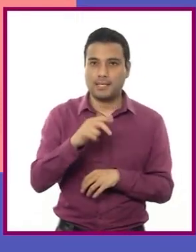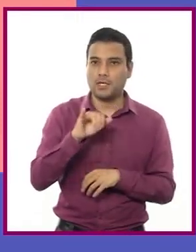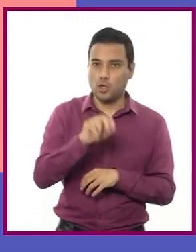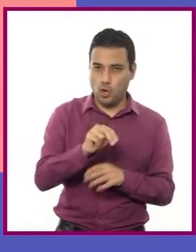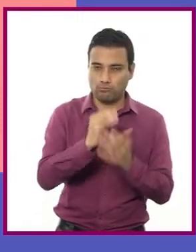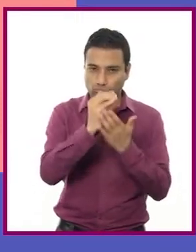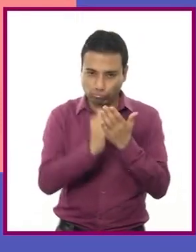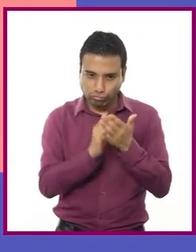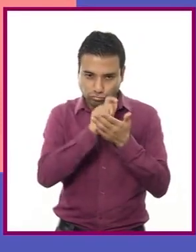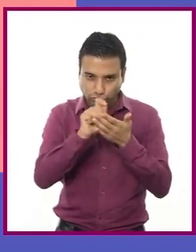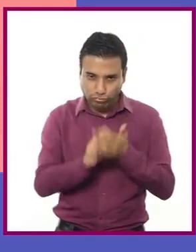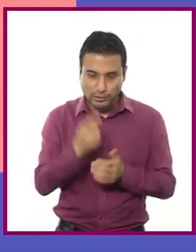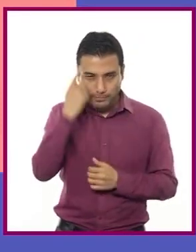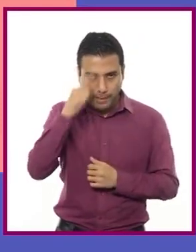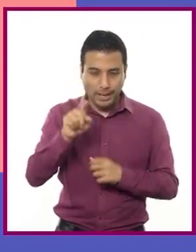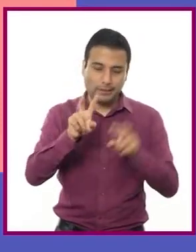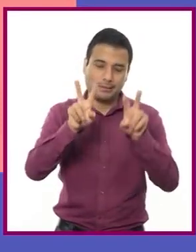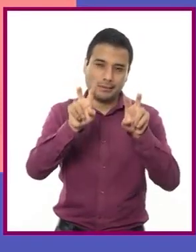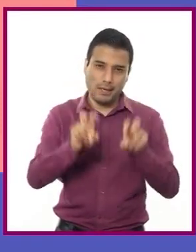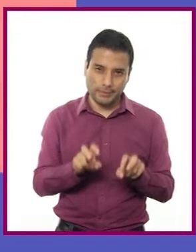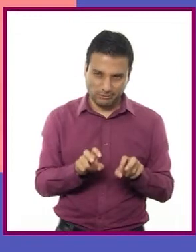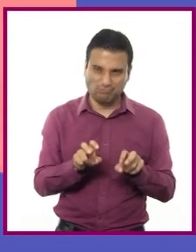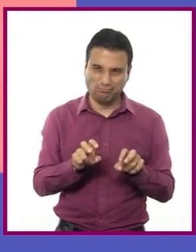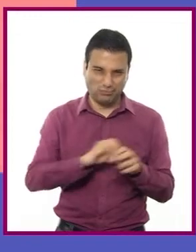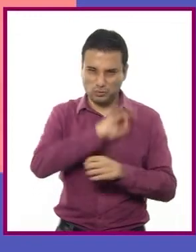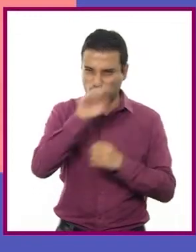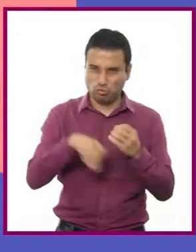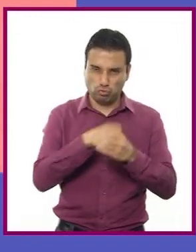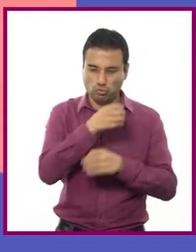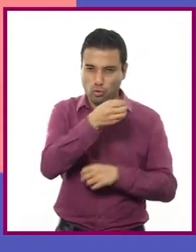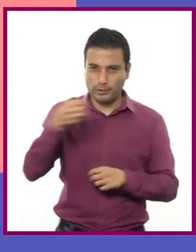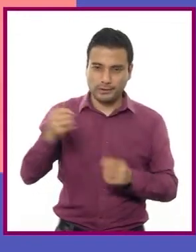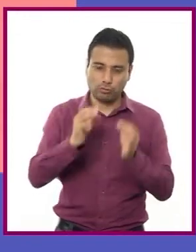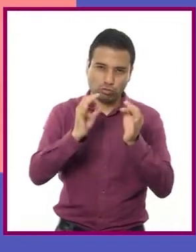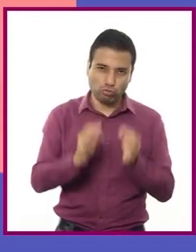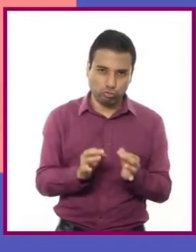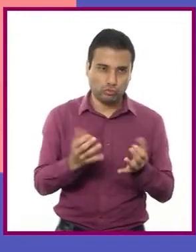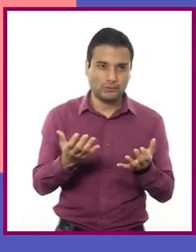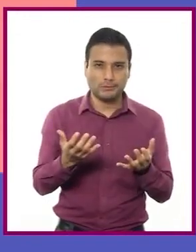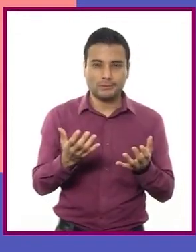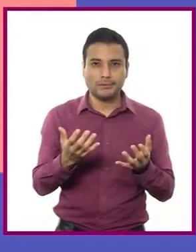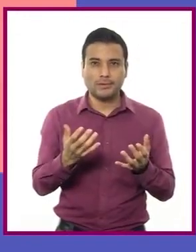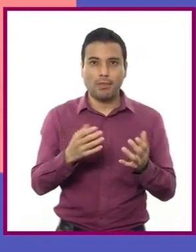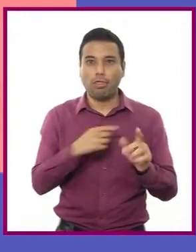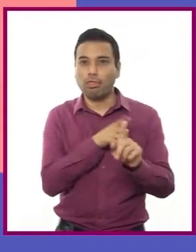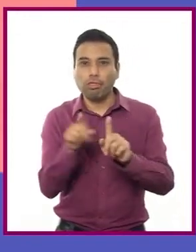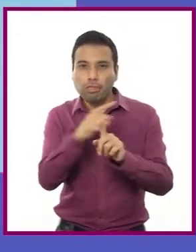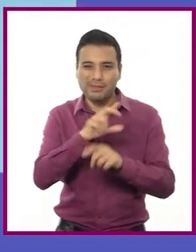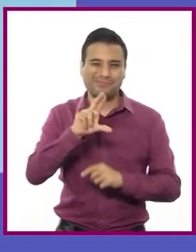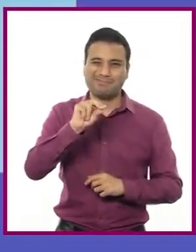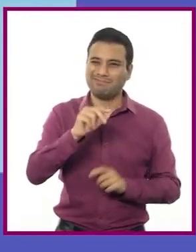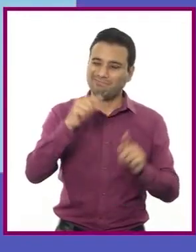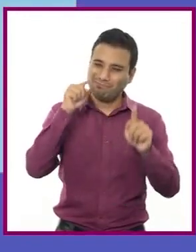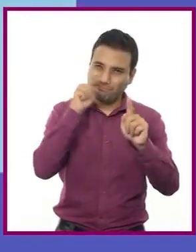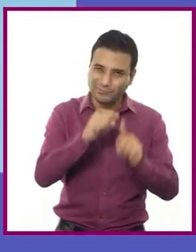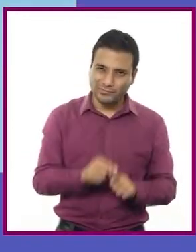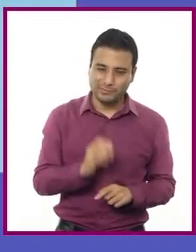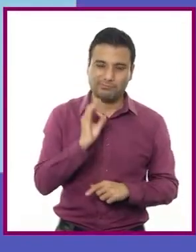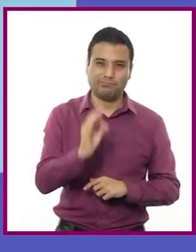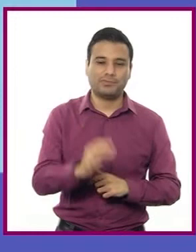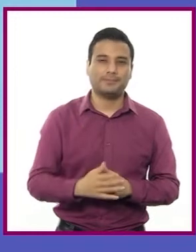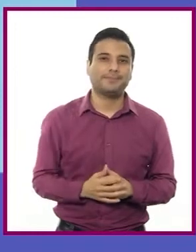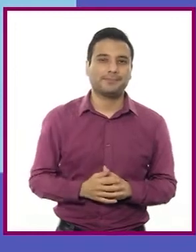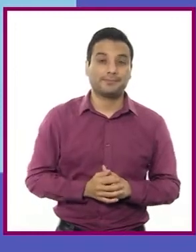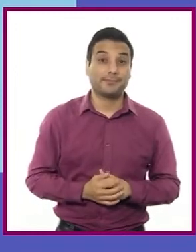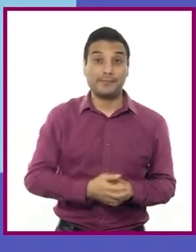a fondo los temas importantes a tratar en la entrevista y evitar fugas de información en las preguntas que no se hagan. De